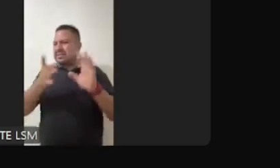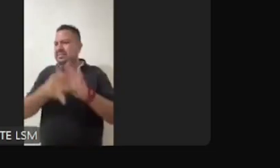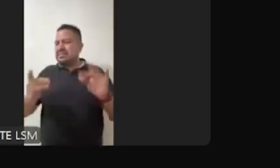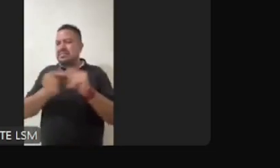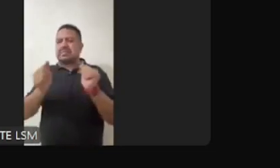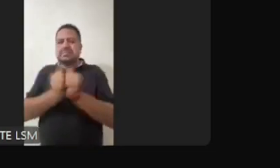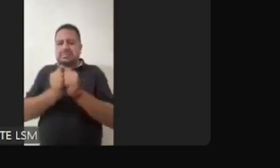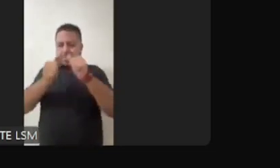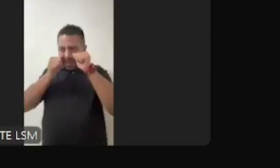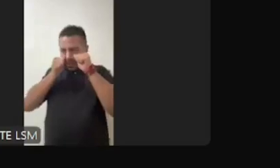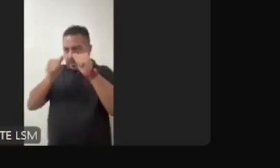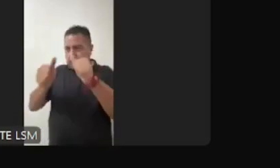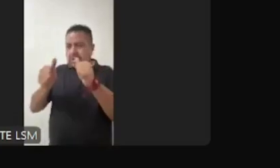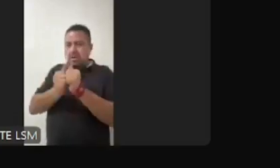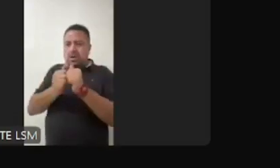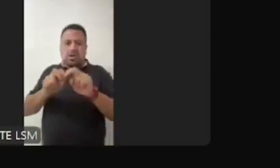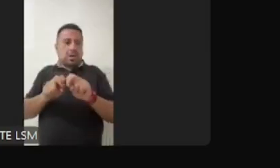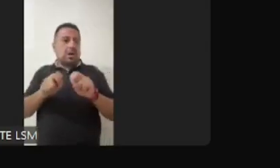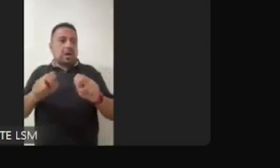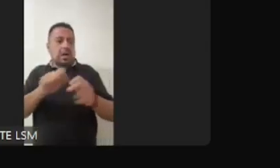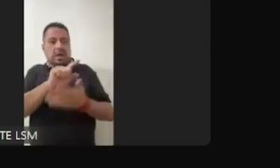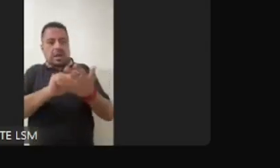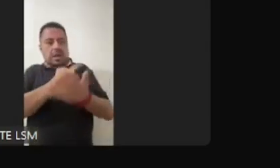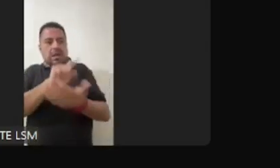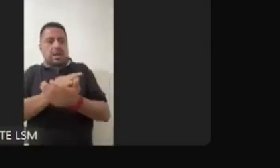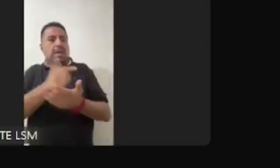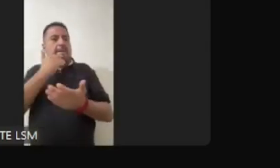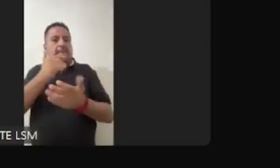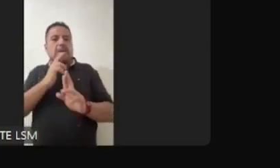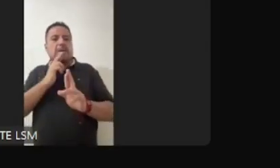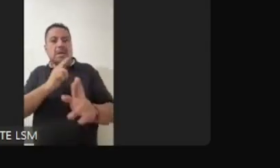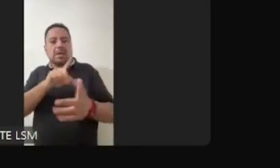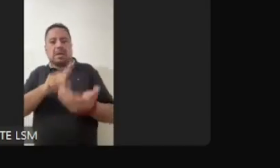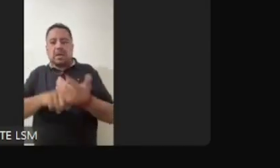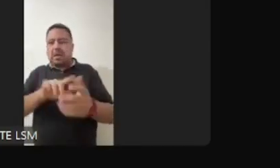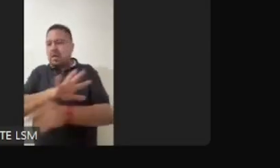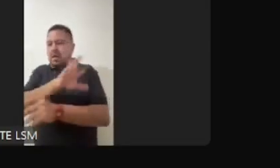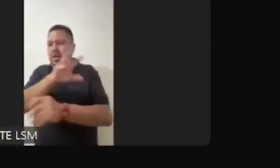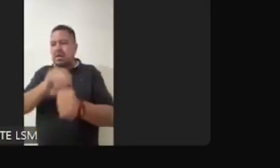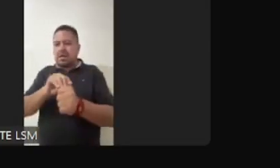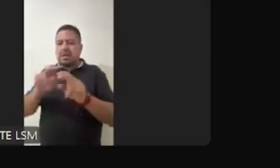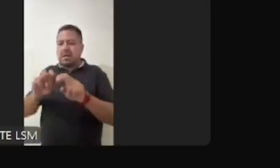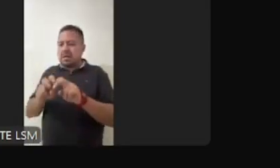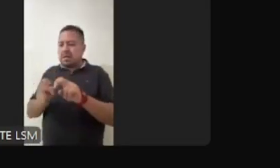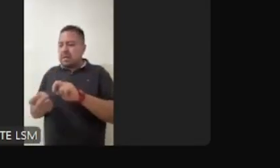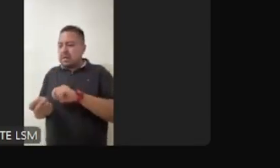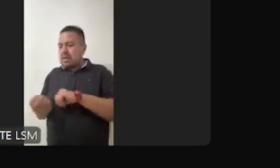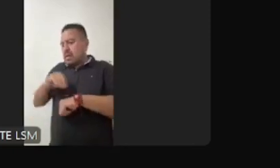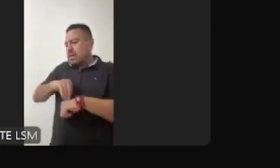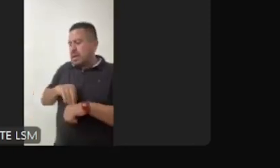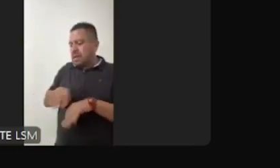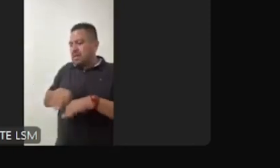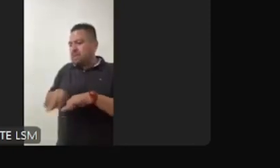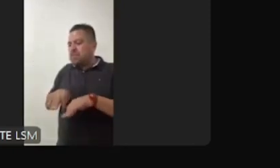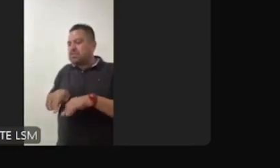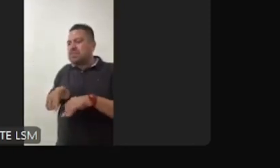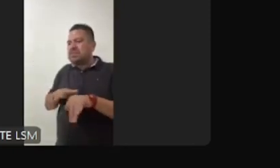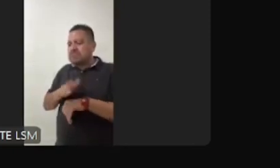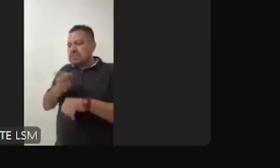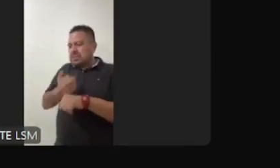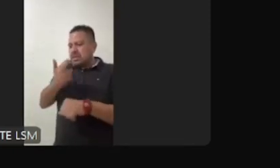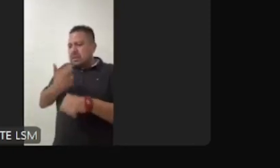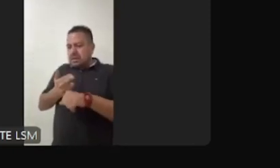de cumplir con el quórum legal para resolver dichos asuntos integrará pleno como magistrada en funciones la secretaria general de